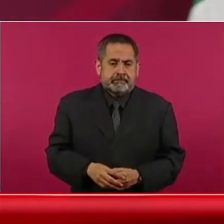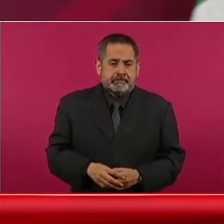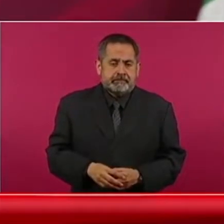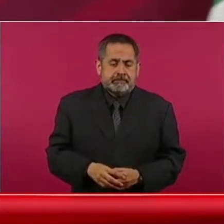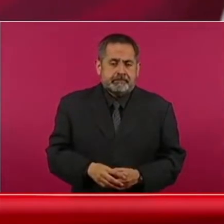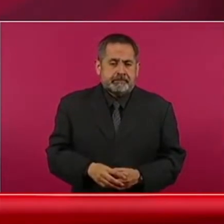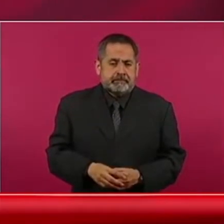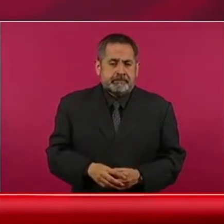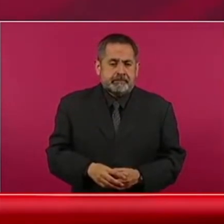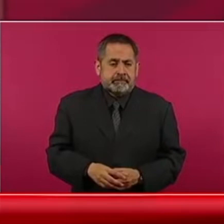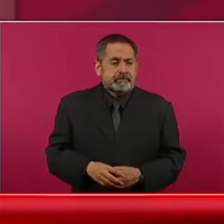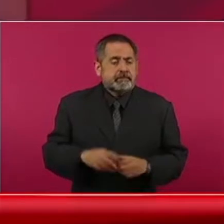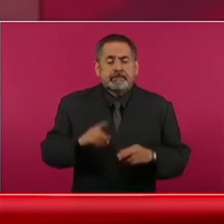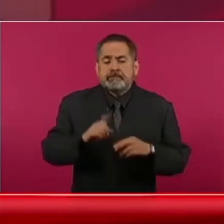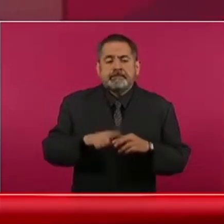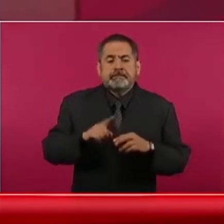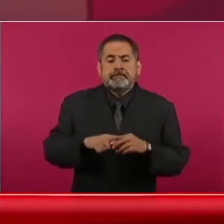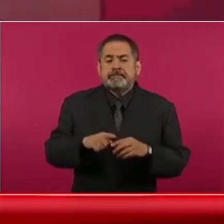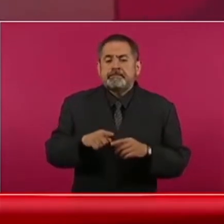Y participan